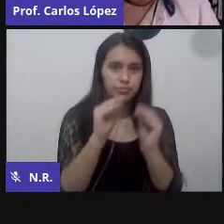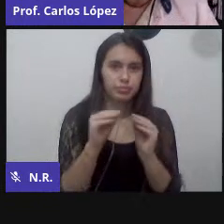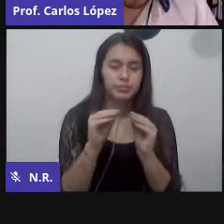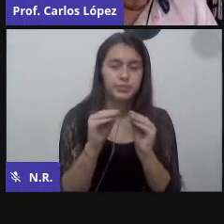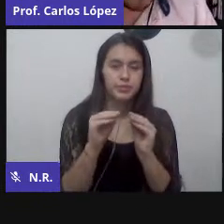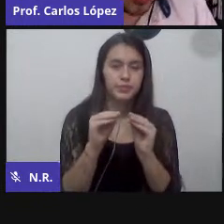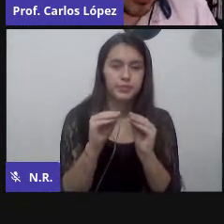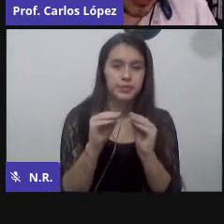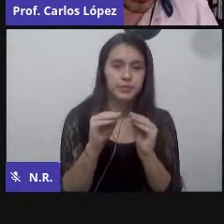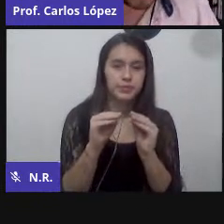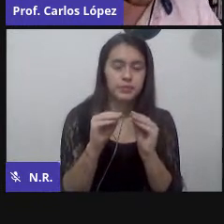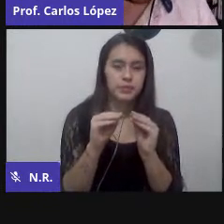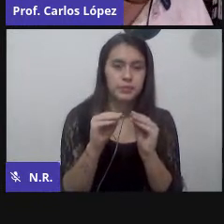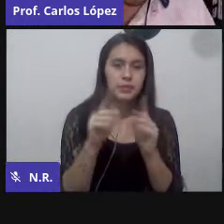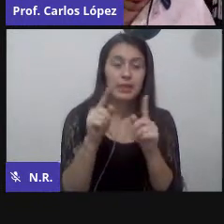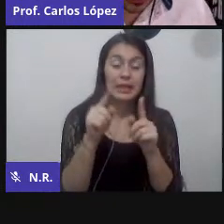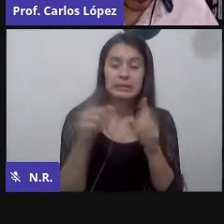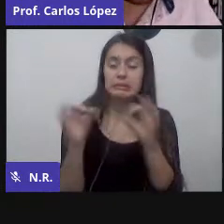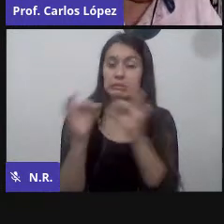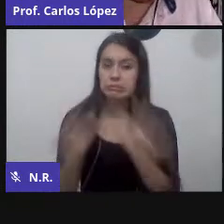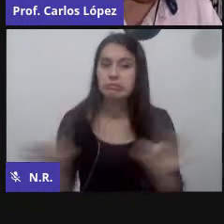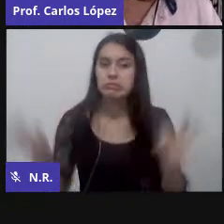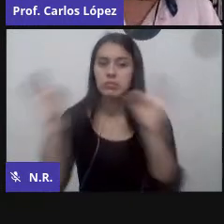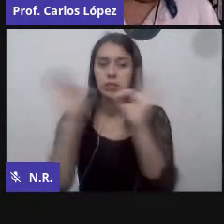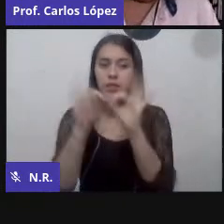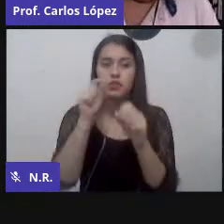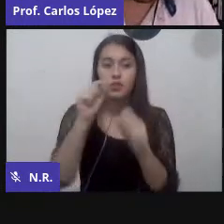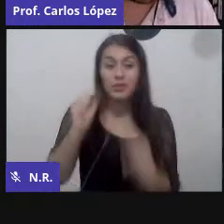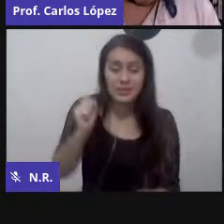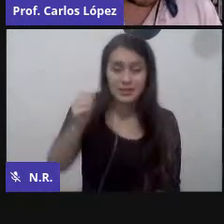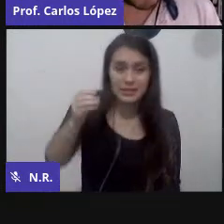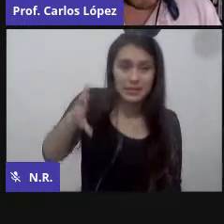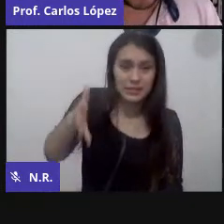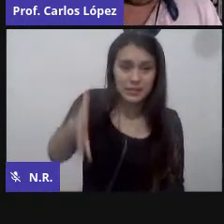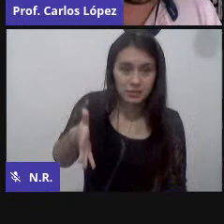prueba de creación. Es muy importante el tema de la descripción porque esto es lo que va